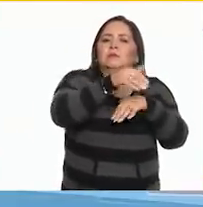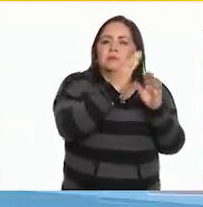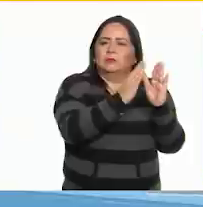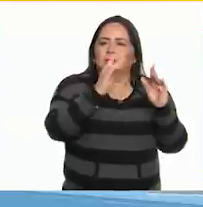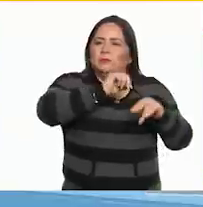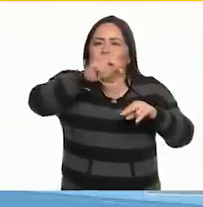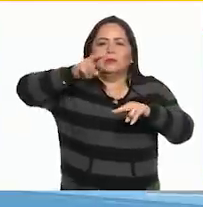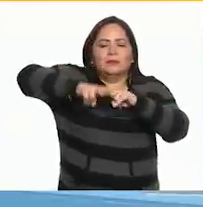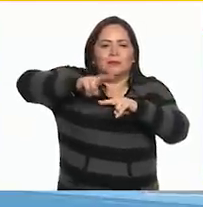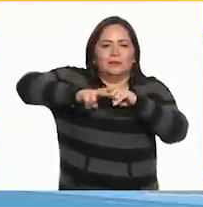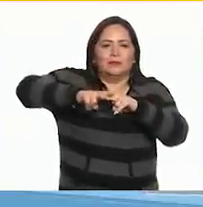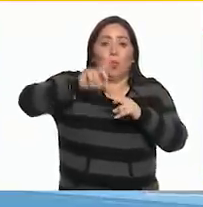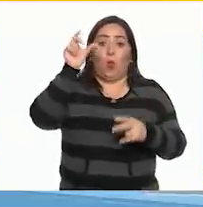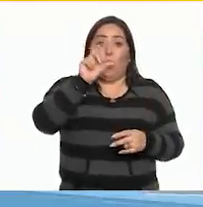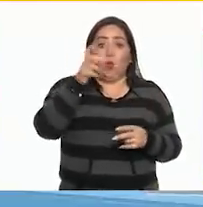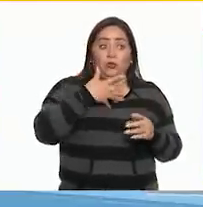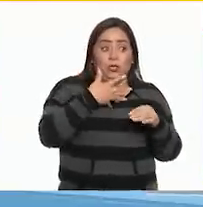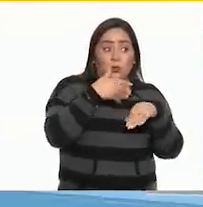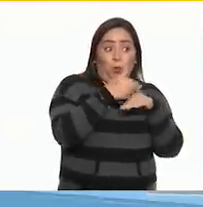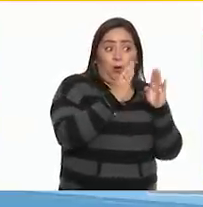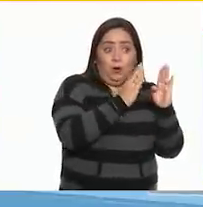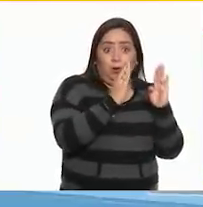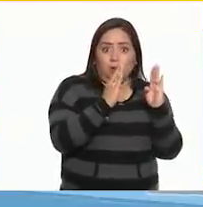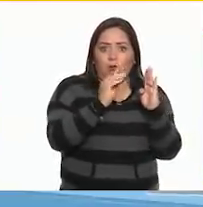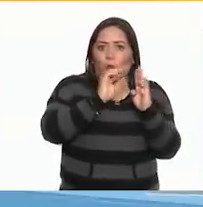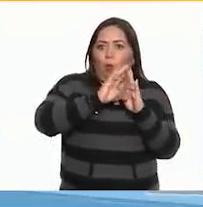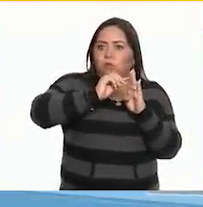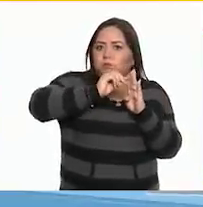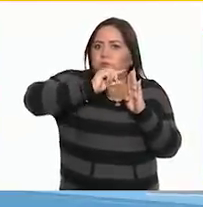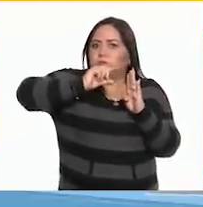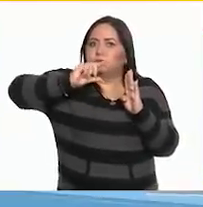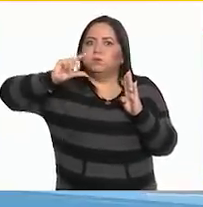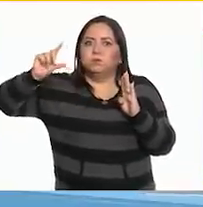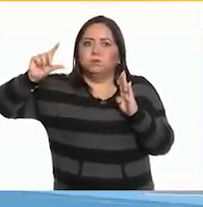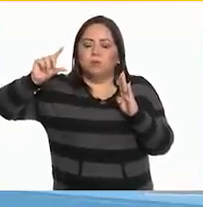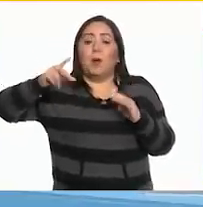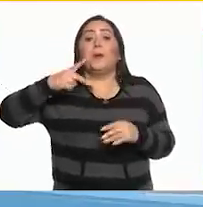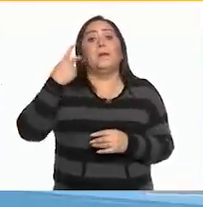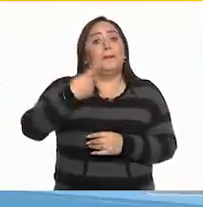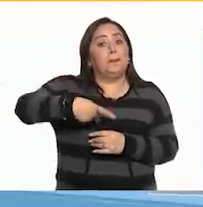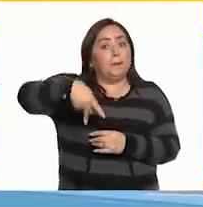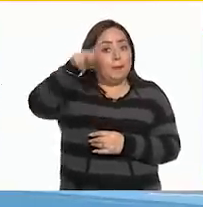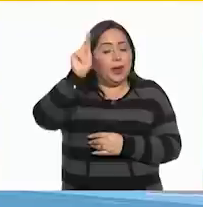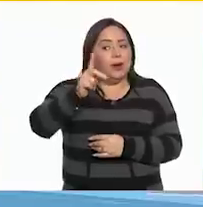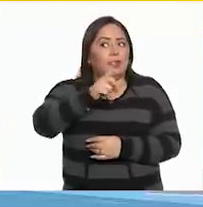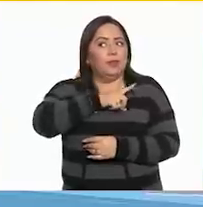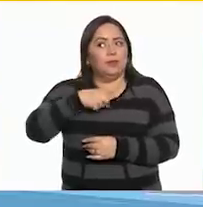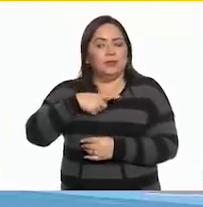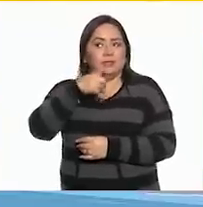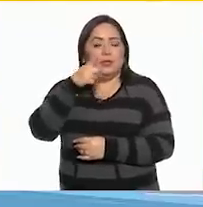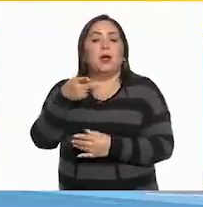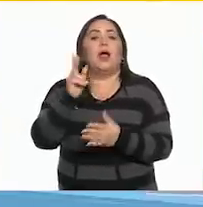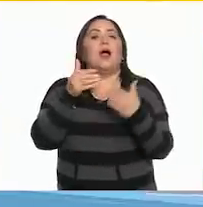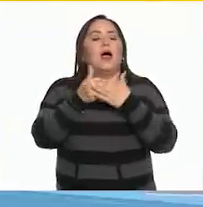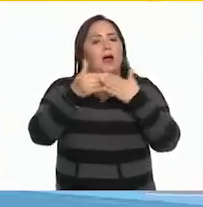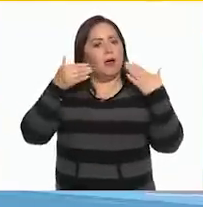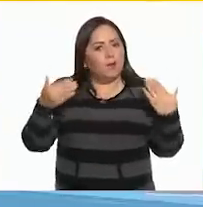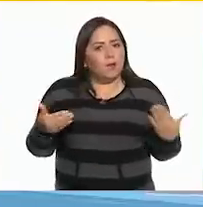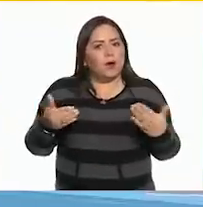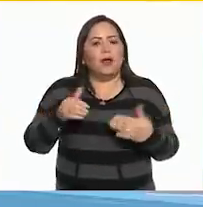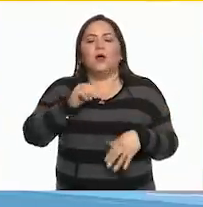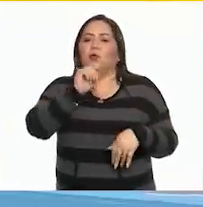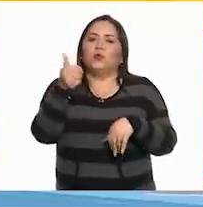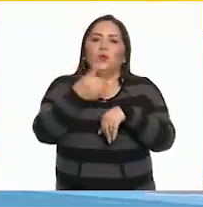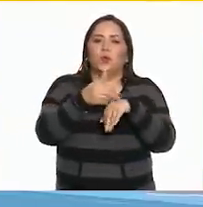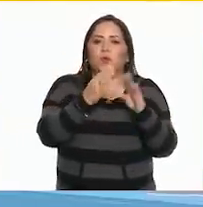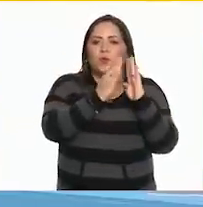los términos cuando tenemos una sucesión con progresión aritmética. Pero debo decirte que ahora vamos a trabajar con